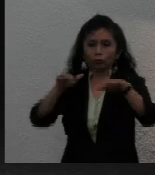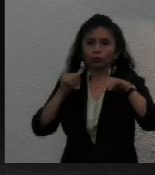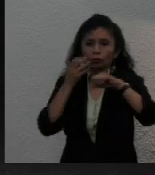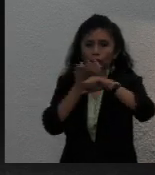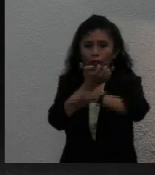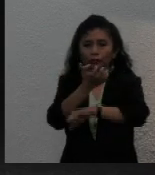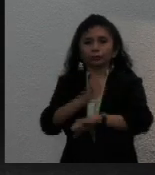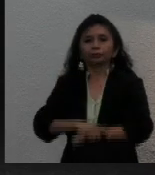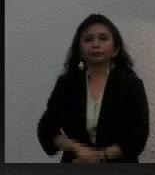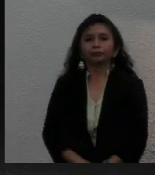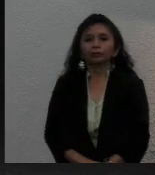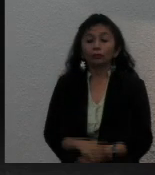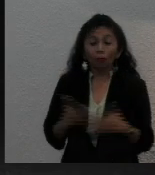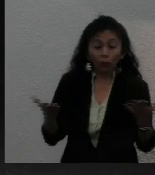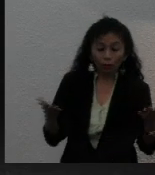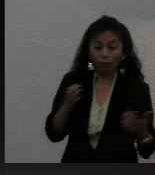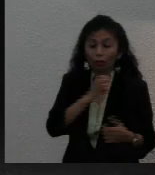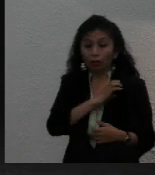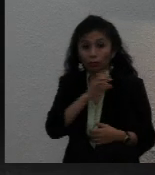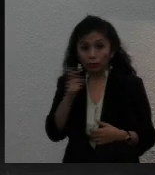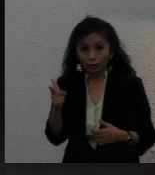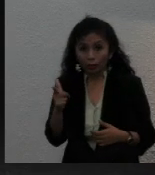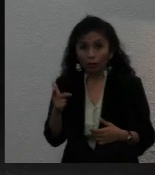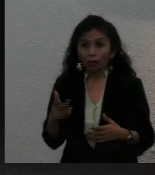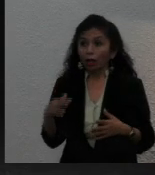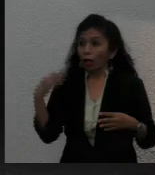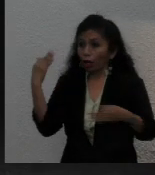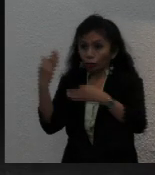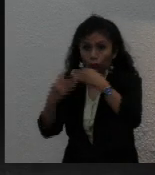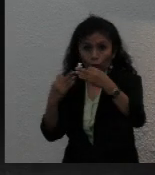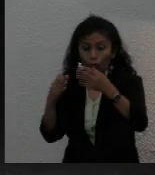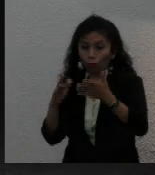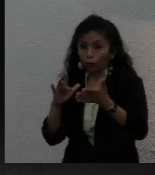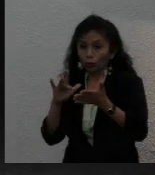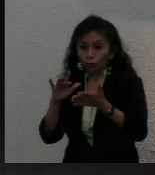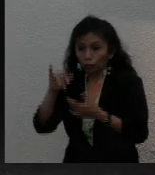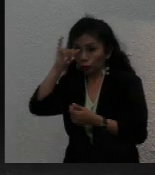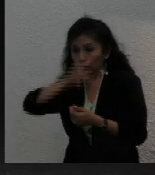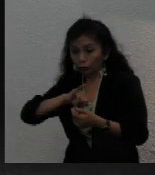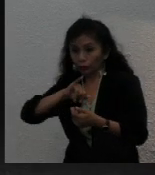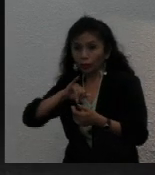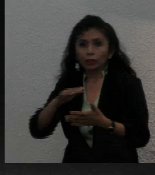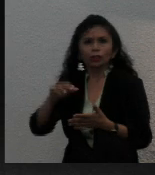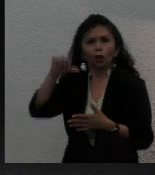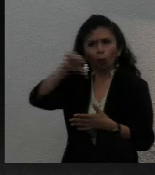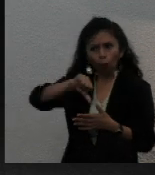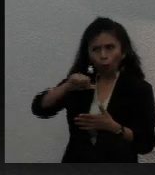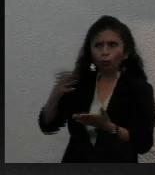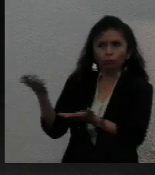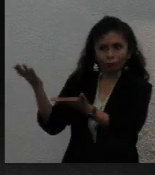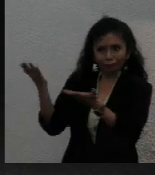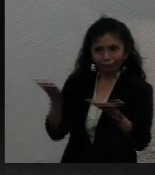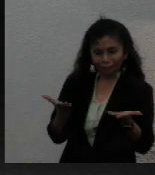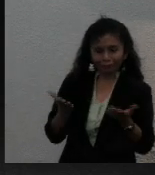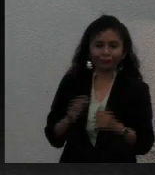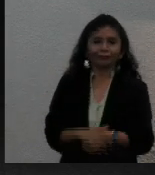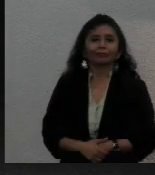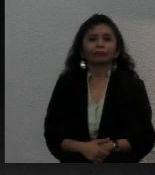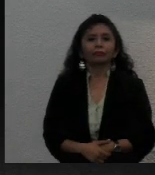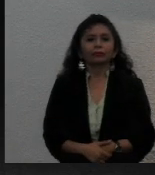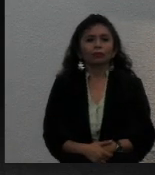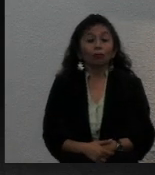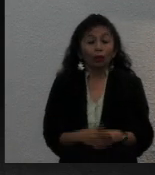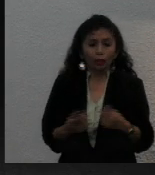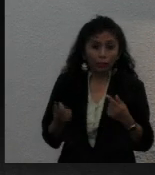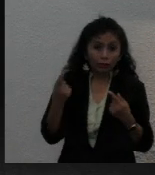Estado. Especialmente a los servidores públicos y autoridades que nos brindan la distinción de su presencia. Y de manera